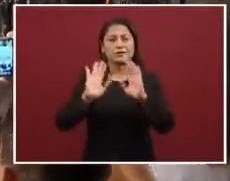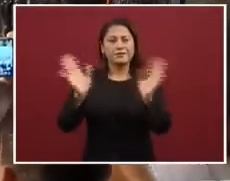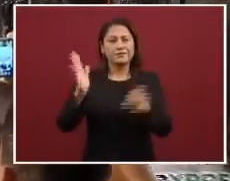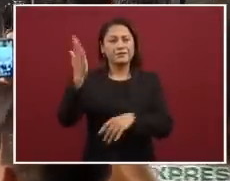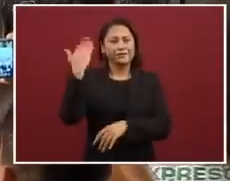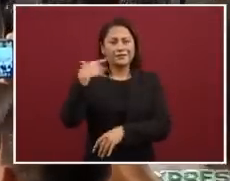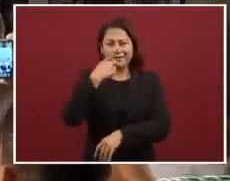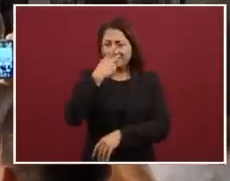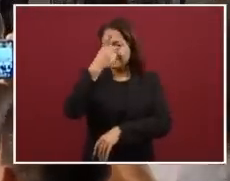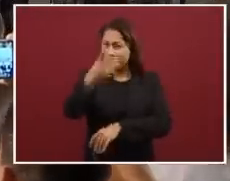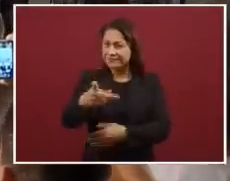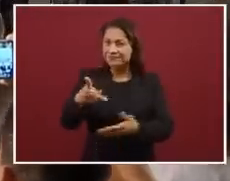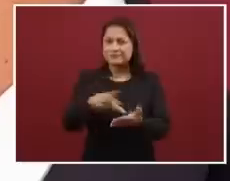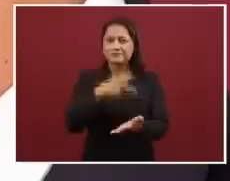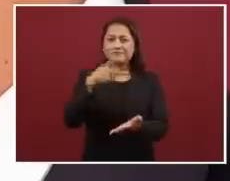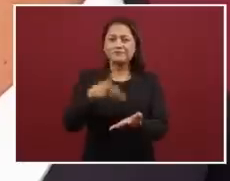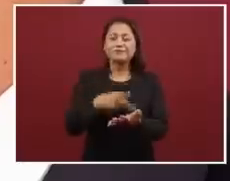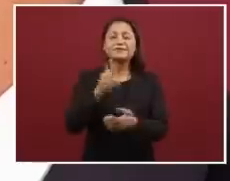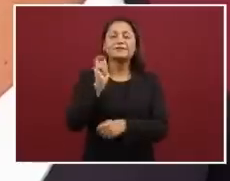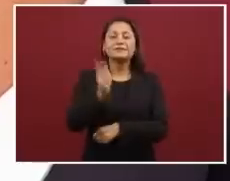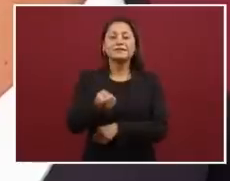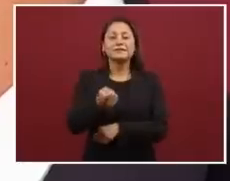pocos los que